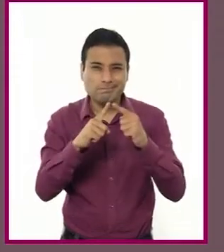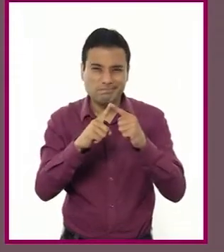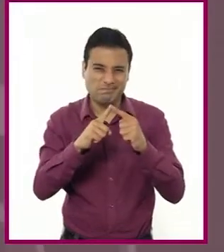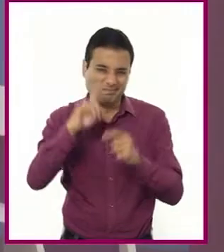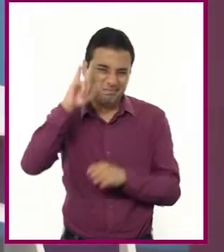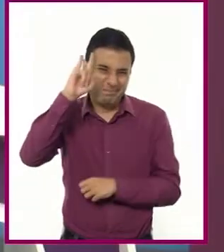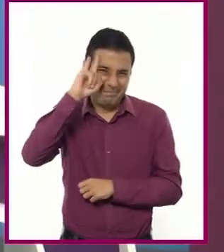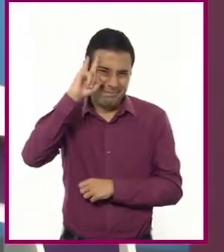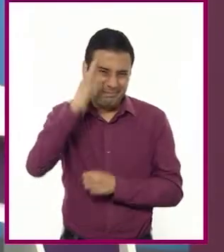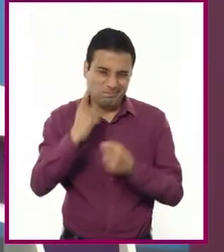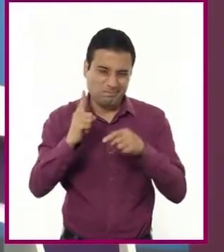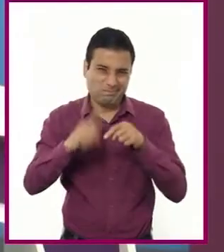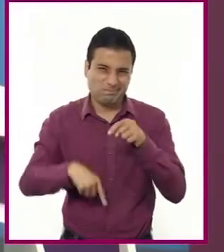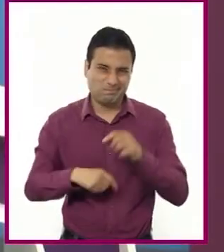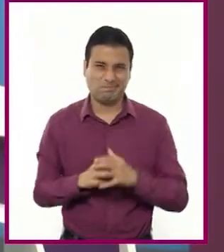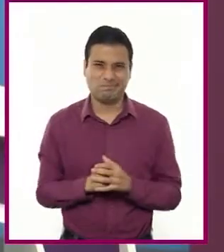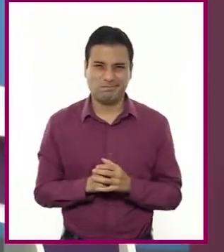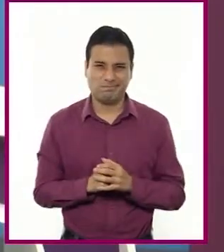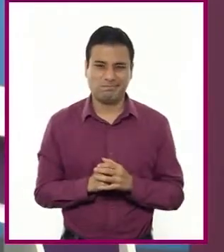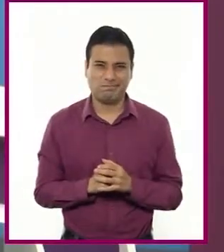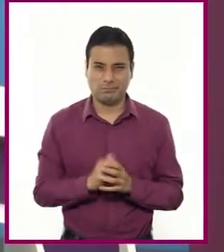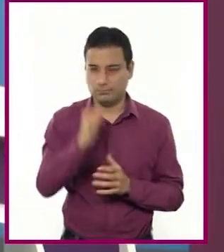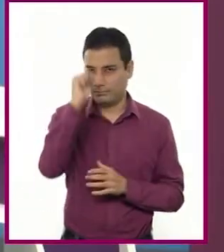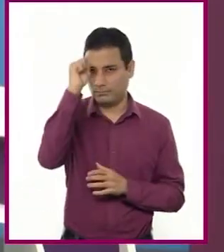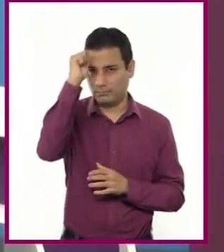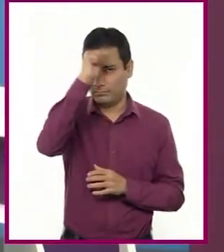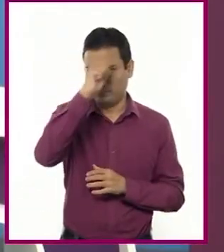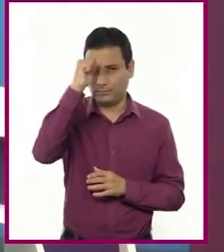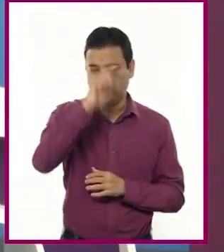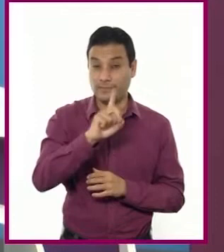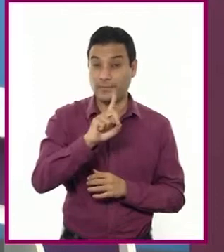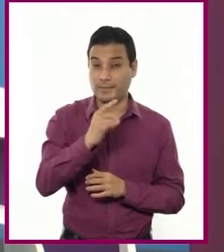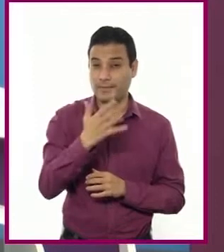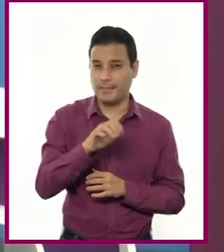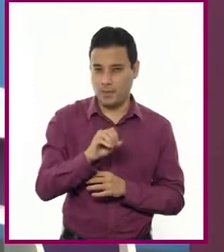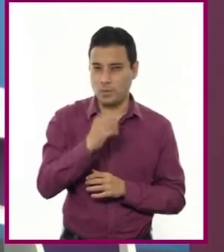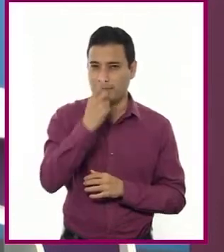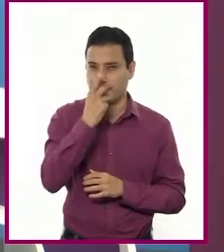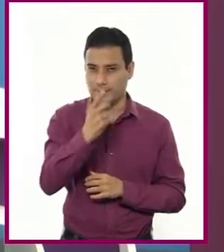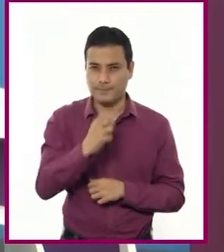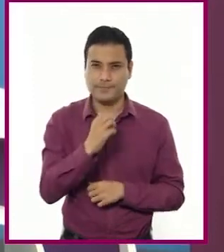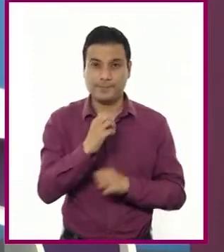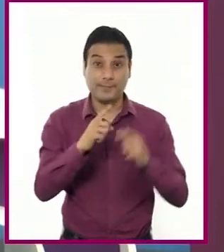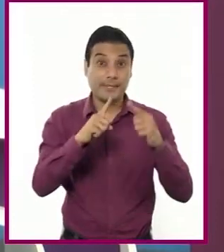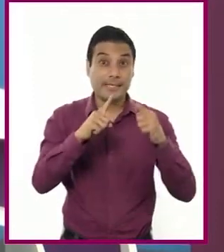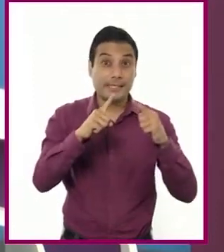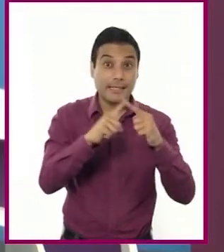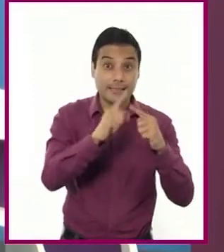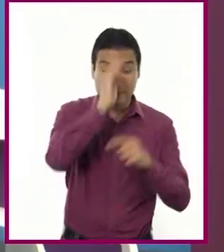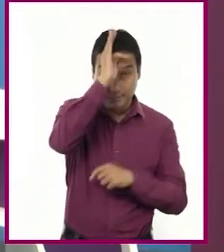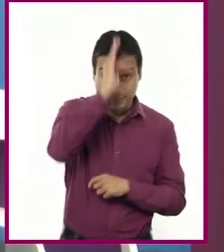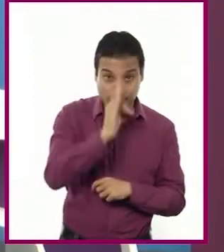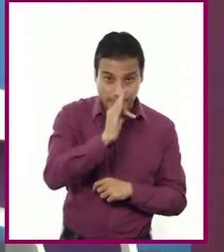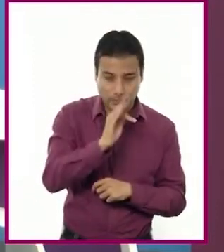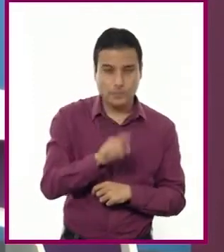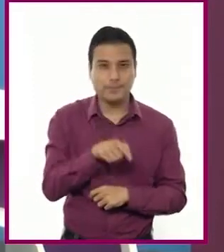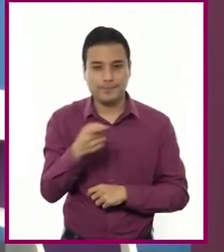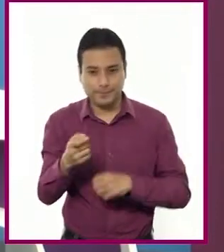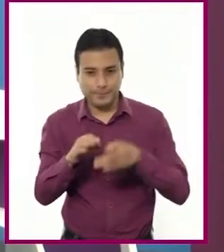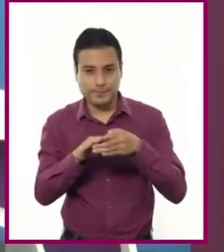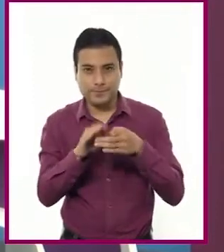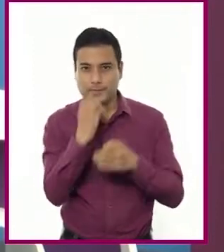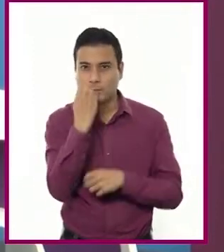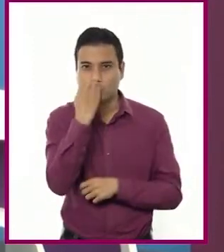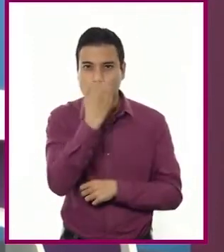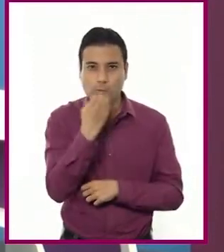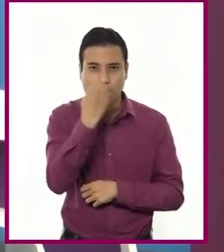demoníaca, Fray Diego Valadez indica que las escuelas estaban a un costado de los templos. A los jovencitos